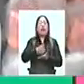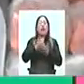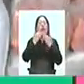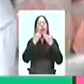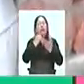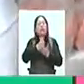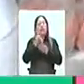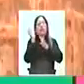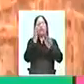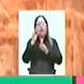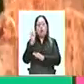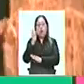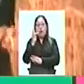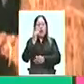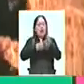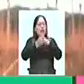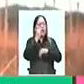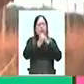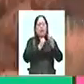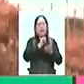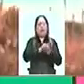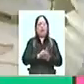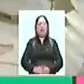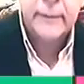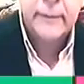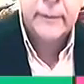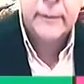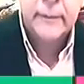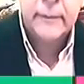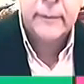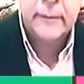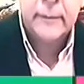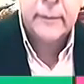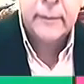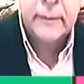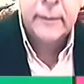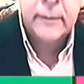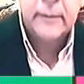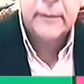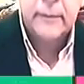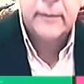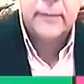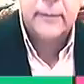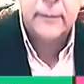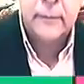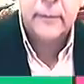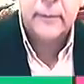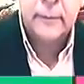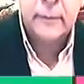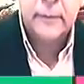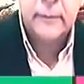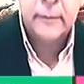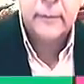sea tan deficitaria como lo fue el año precedente. ¿Y cómo fue el apoyo durante estos meses de gobierno transitorio